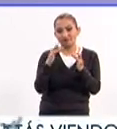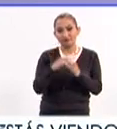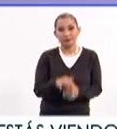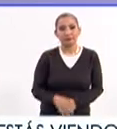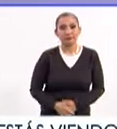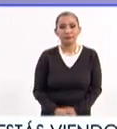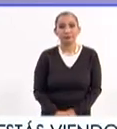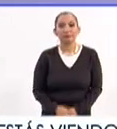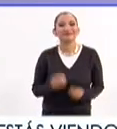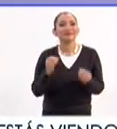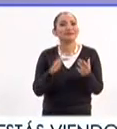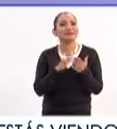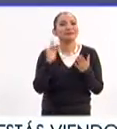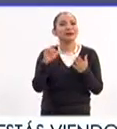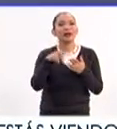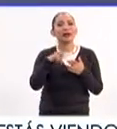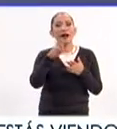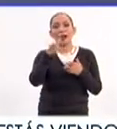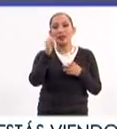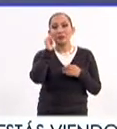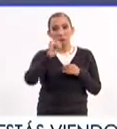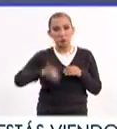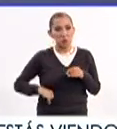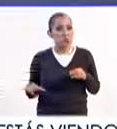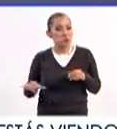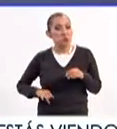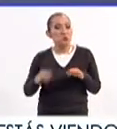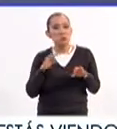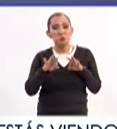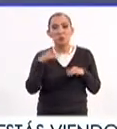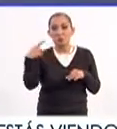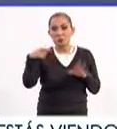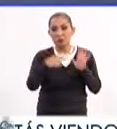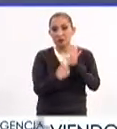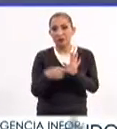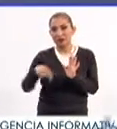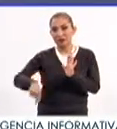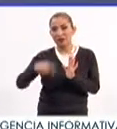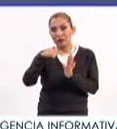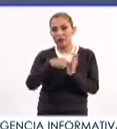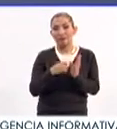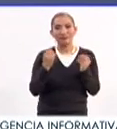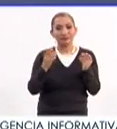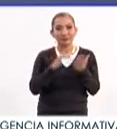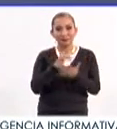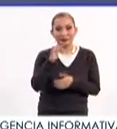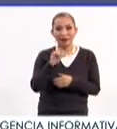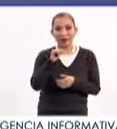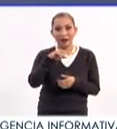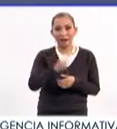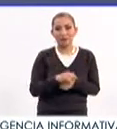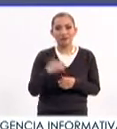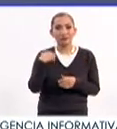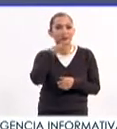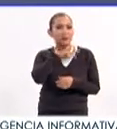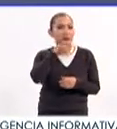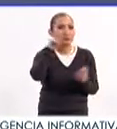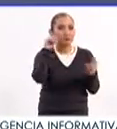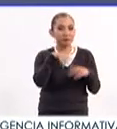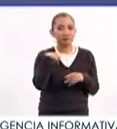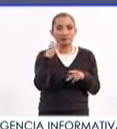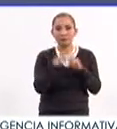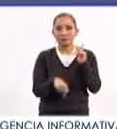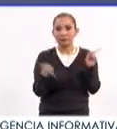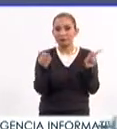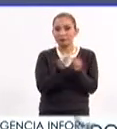Muy bien, pues muchísimas gracias, Carla, siempre muy interesantes los trabajos que nos presentas aquí en el estudio. Ay, muchas gracias, Ana Cris. Hasta muy pronto. Vamos a hacer una